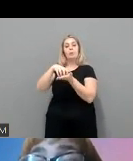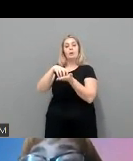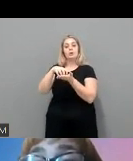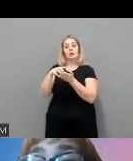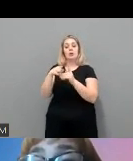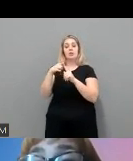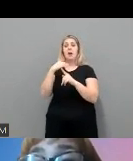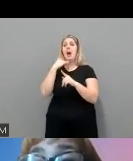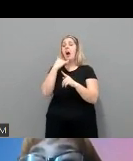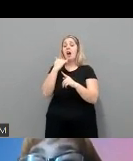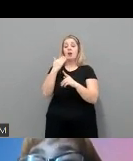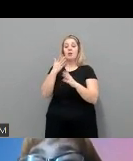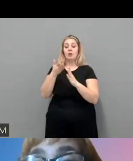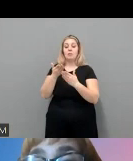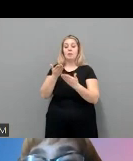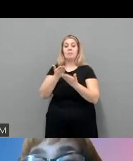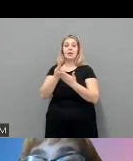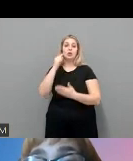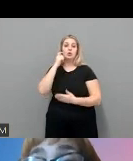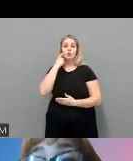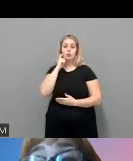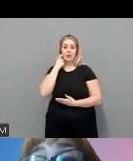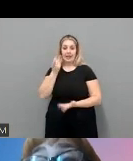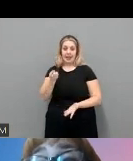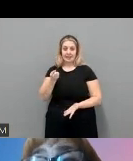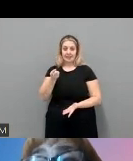tan simple como pedir unas chucherías,